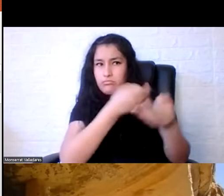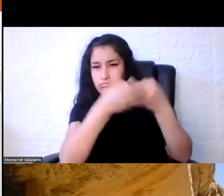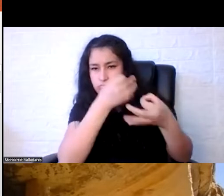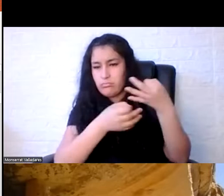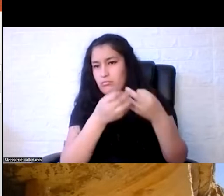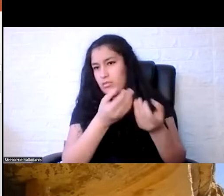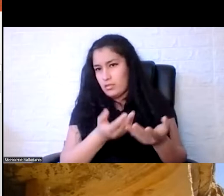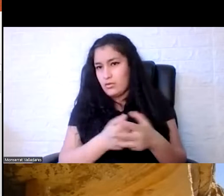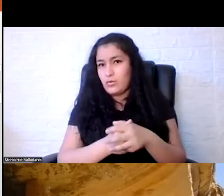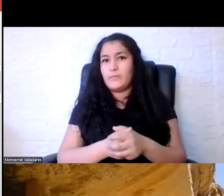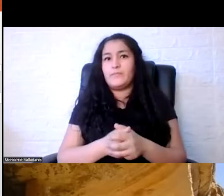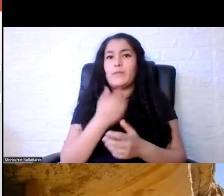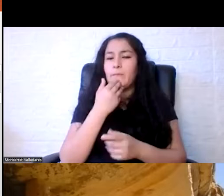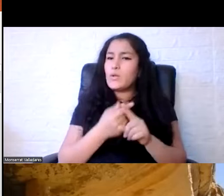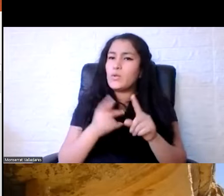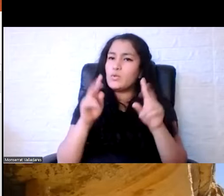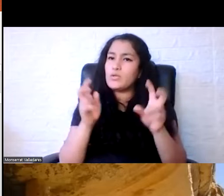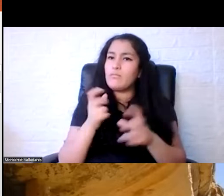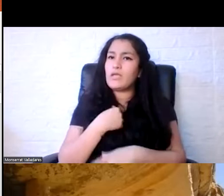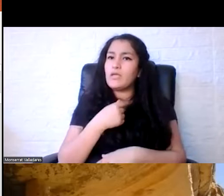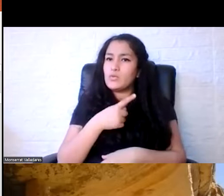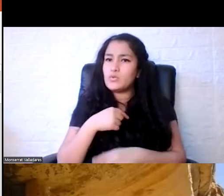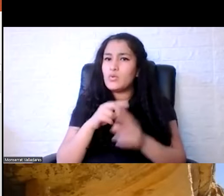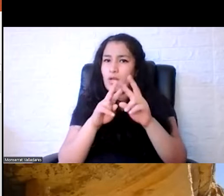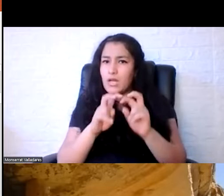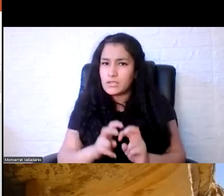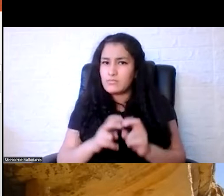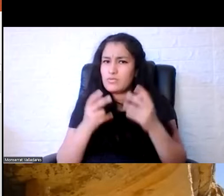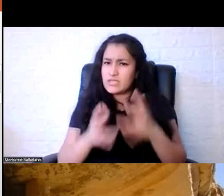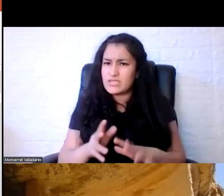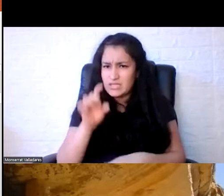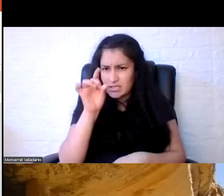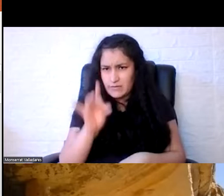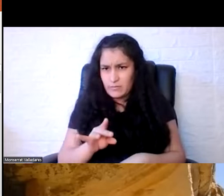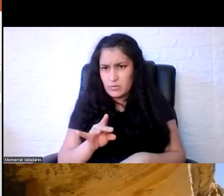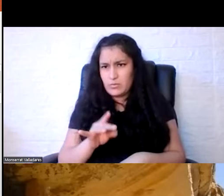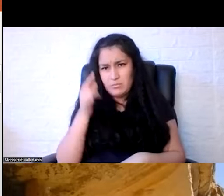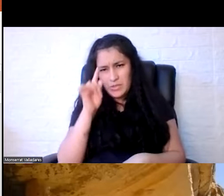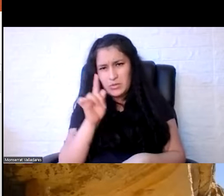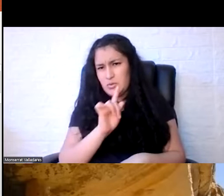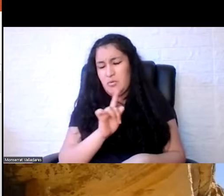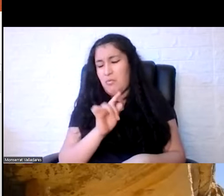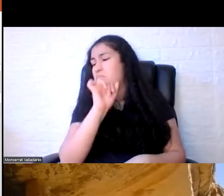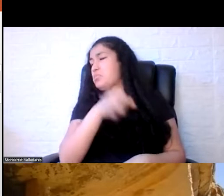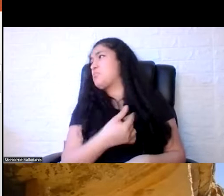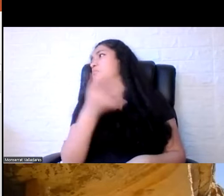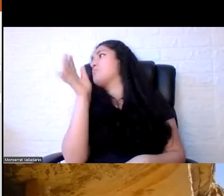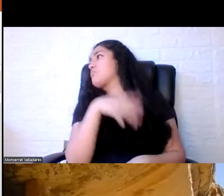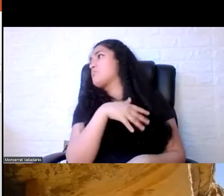Una cuestión que me puse a analizar, que ya uno ya lo sabe, pero no le hace mucho caso,